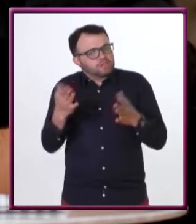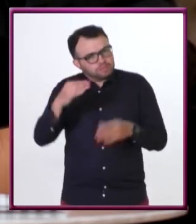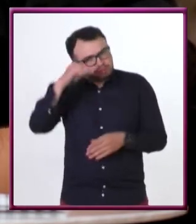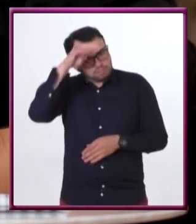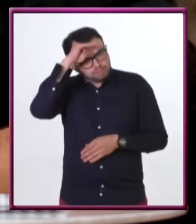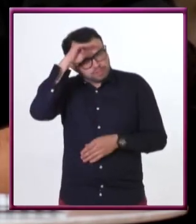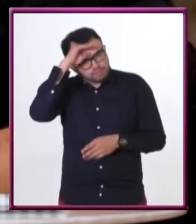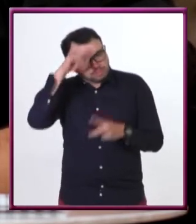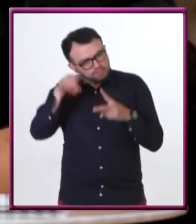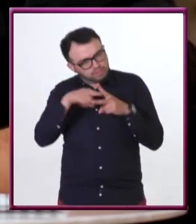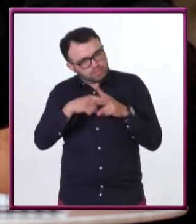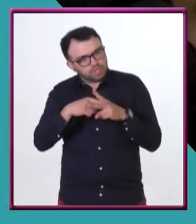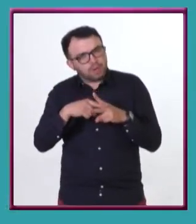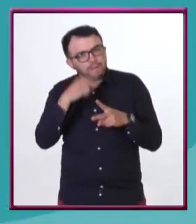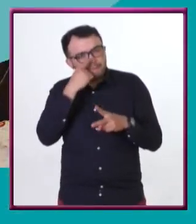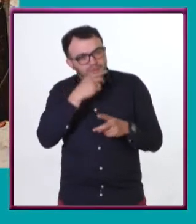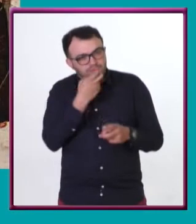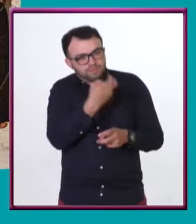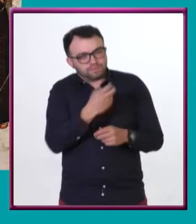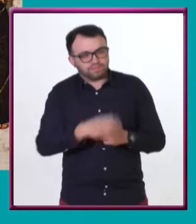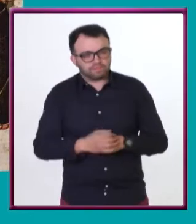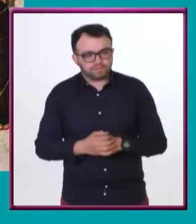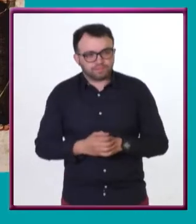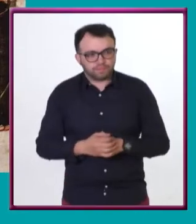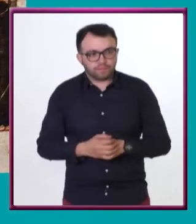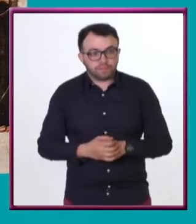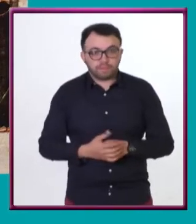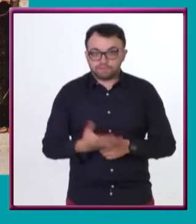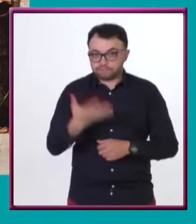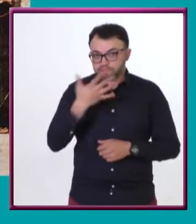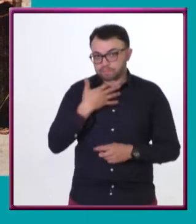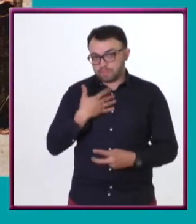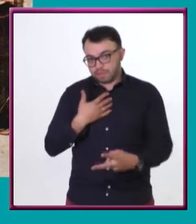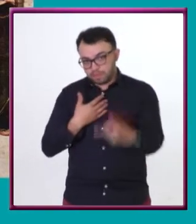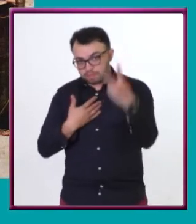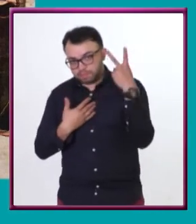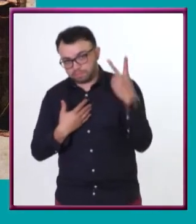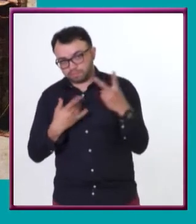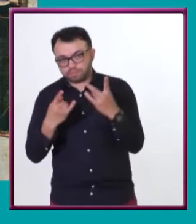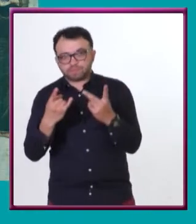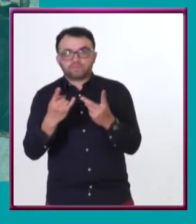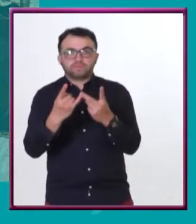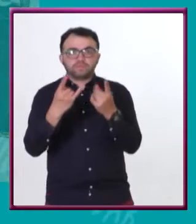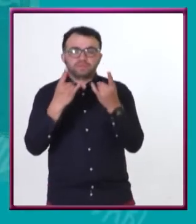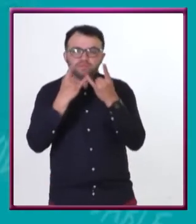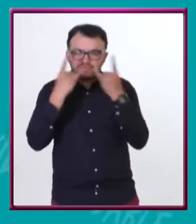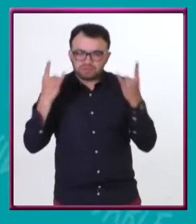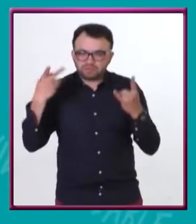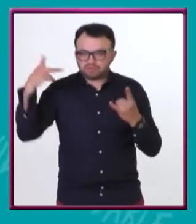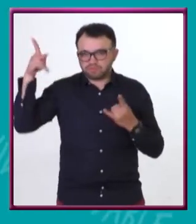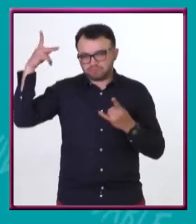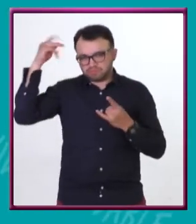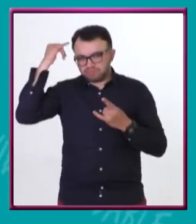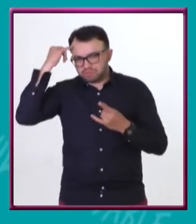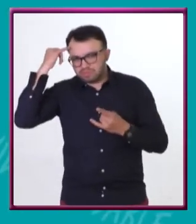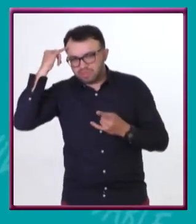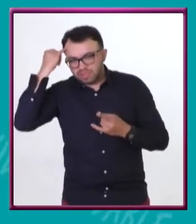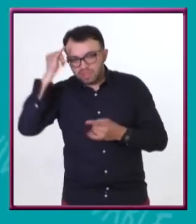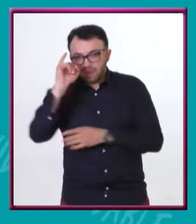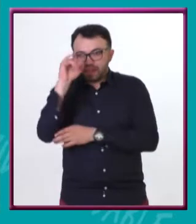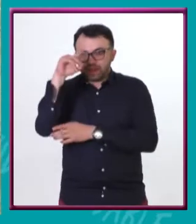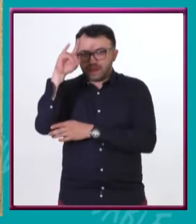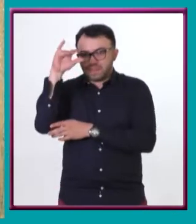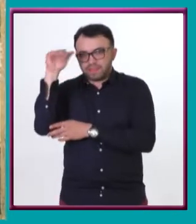para hacer este cálculo. Al menos hay 2 leyendas o historias indias que relacionan los granos de trigo con